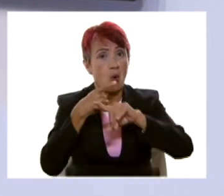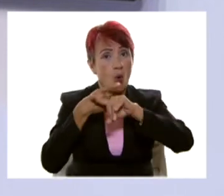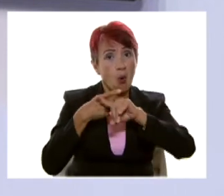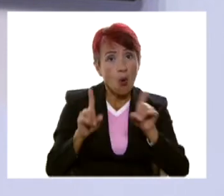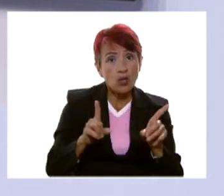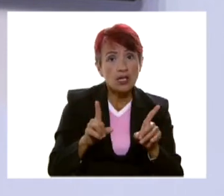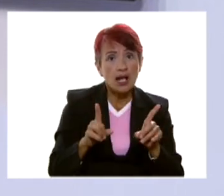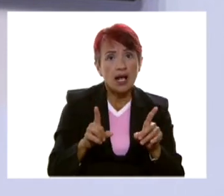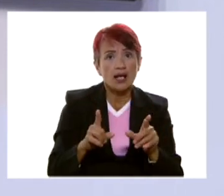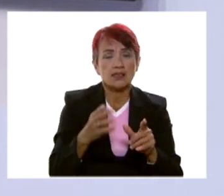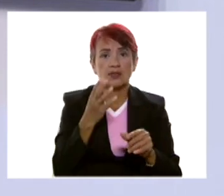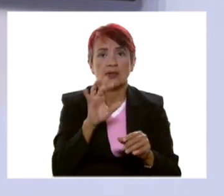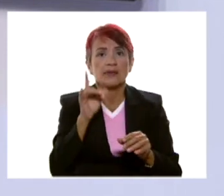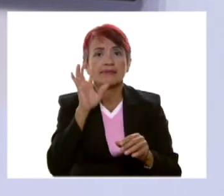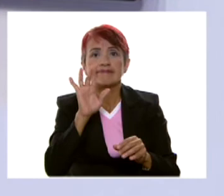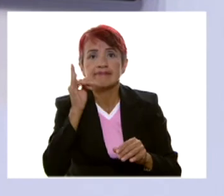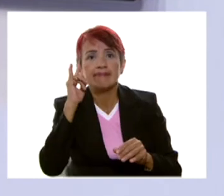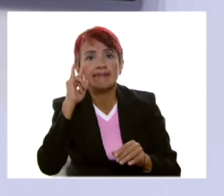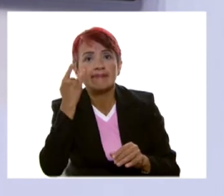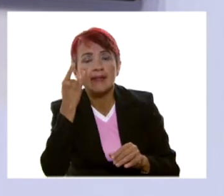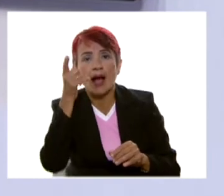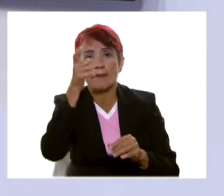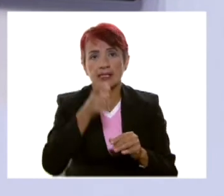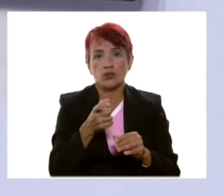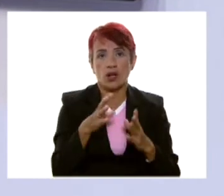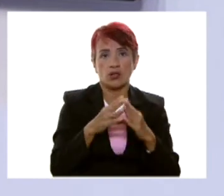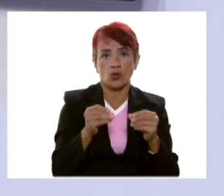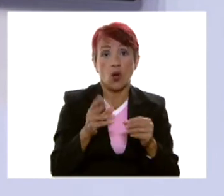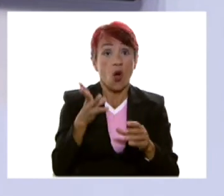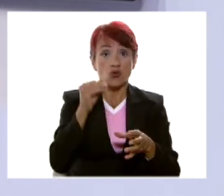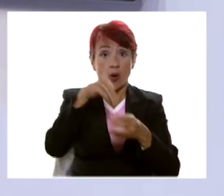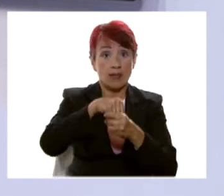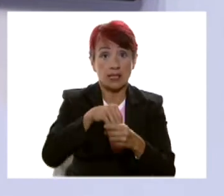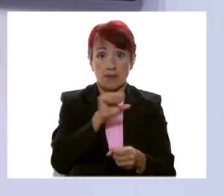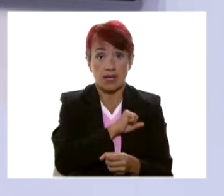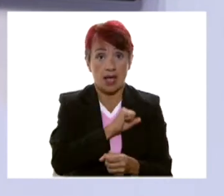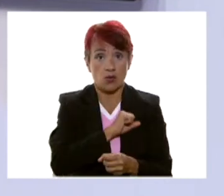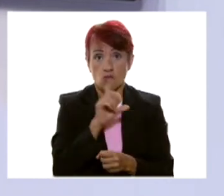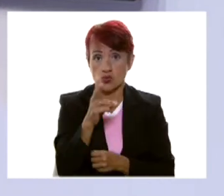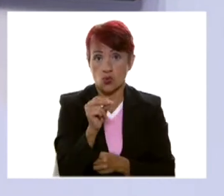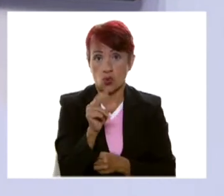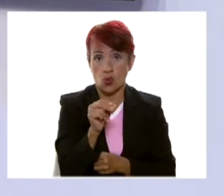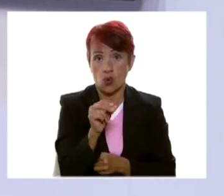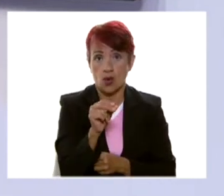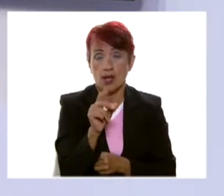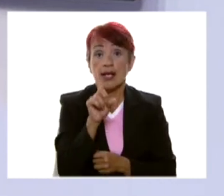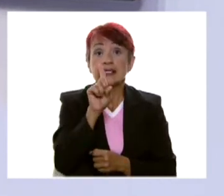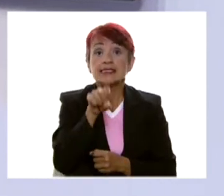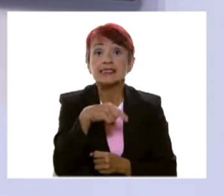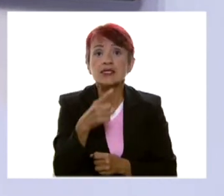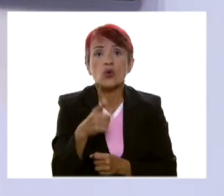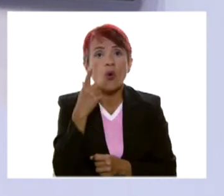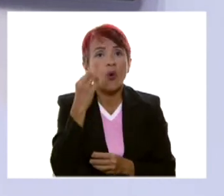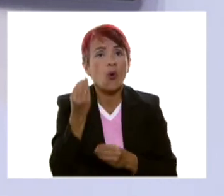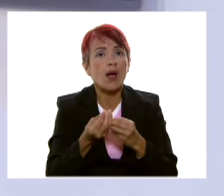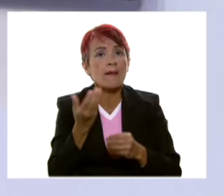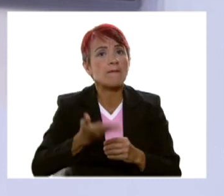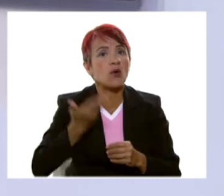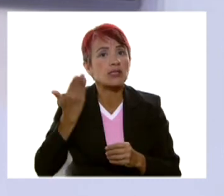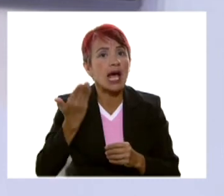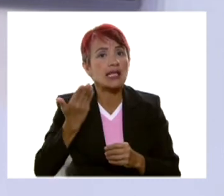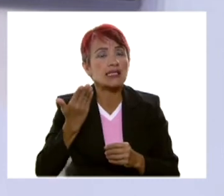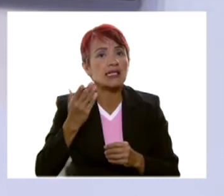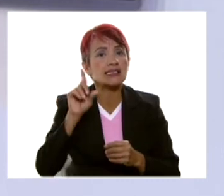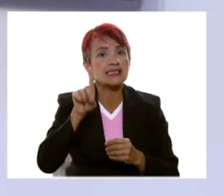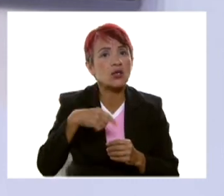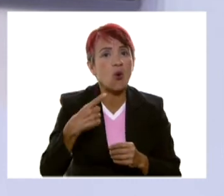sociales son lo que aparentan ser. No es que le vayamos a meter miedo, por supuesto, pero debemos alertarlos de todas las ventajas o desventajas que puede tener